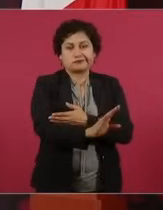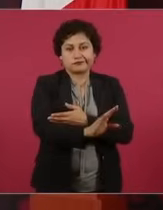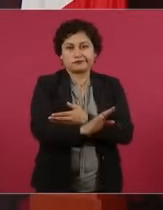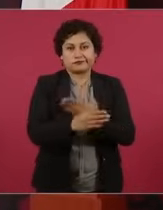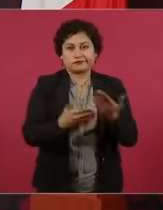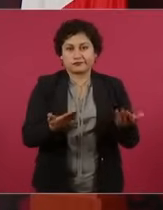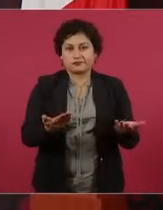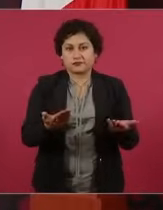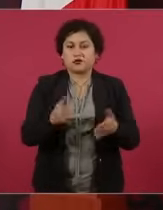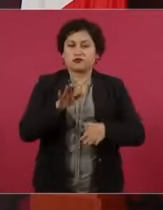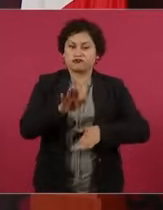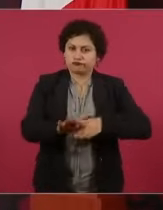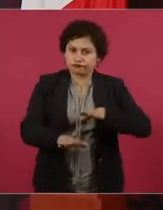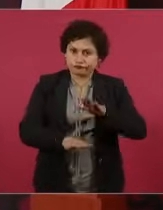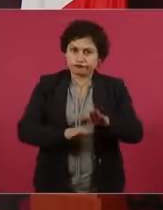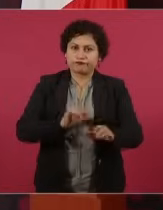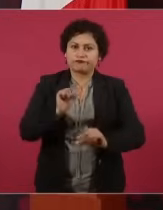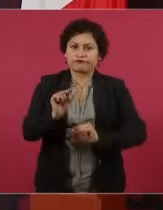y